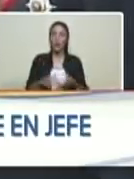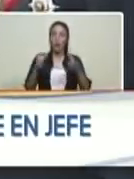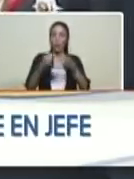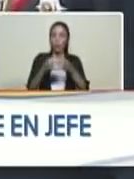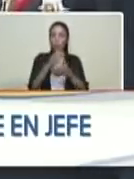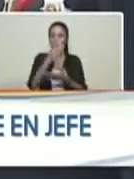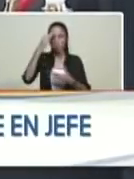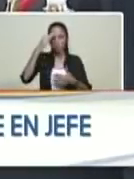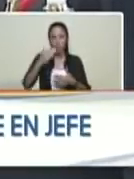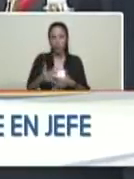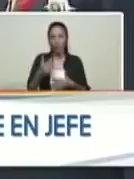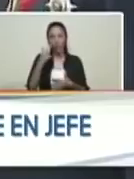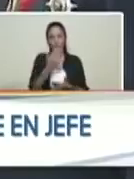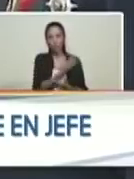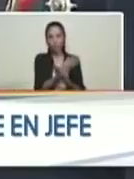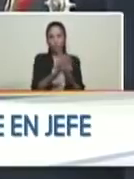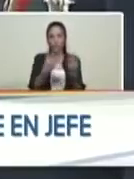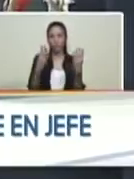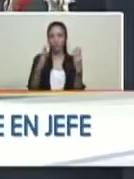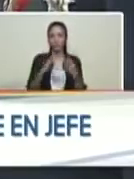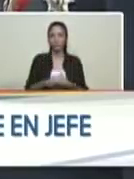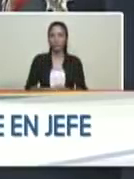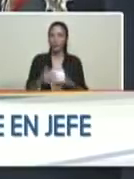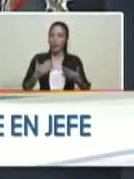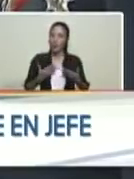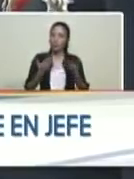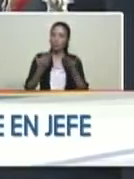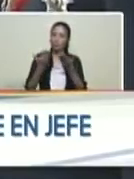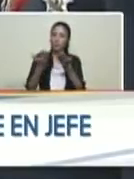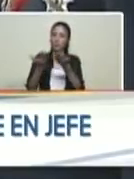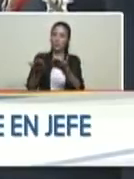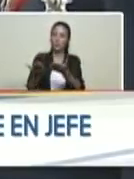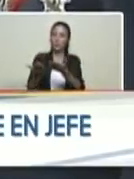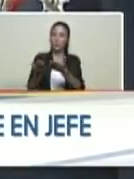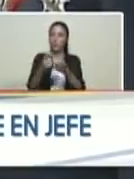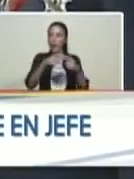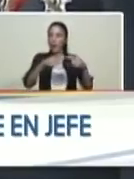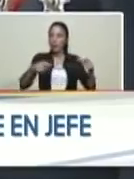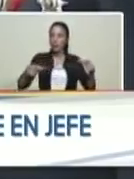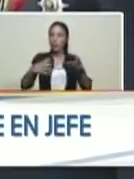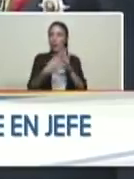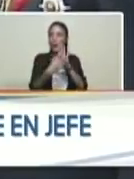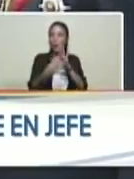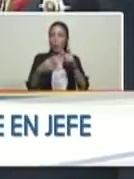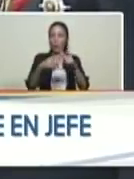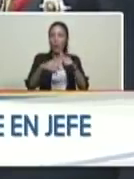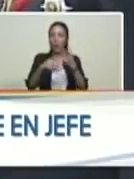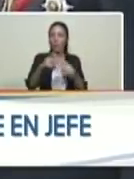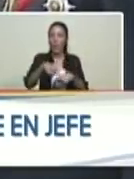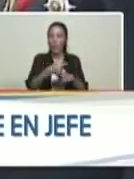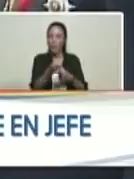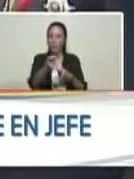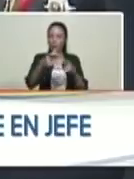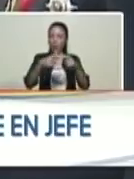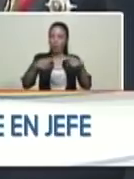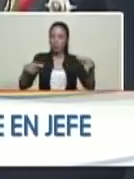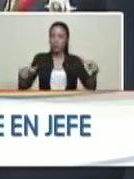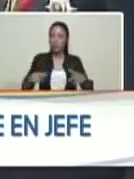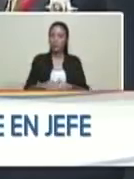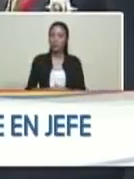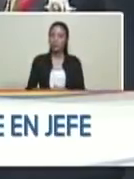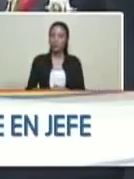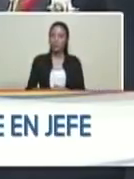fuerza armada nacional bolivariana reciba la réplica del espadilla invicto del gran mariscal